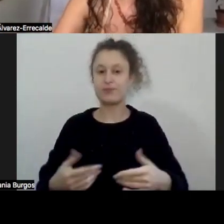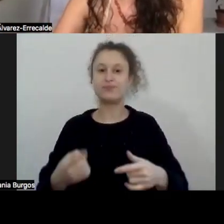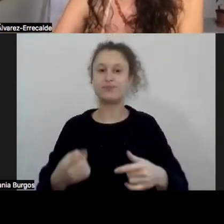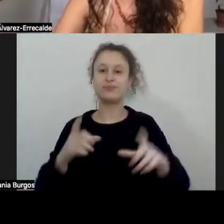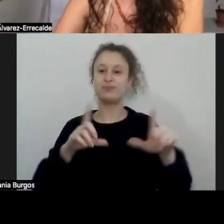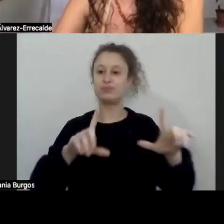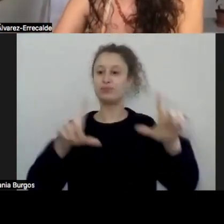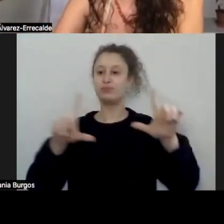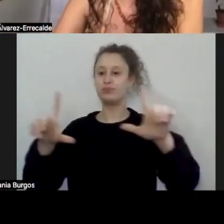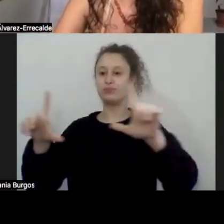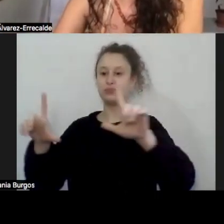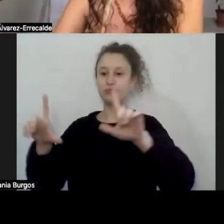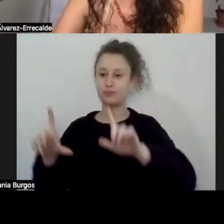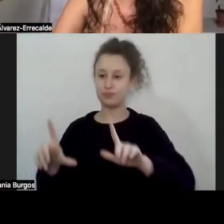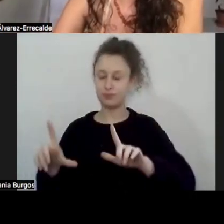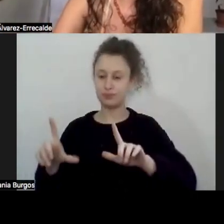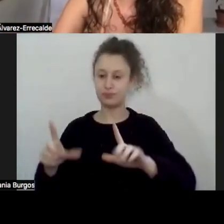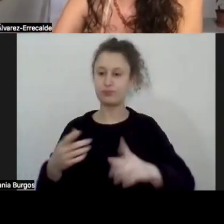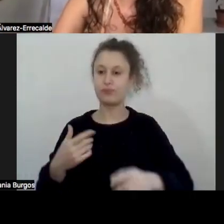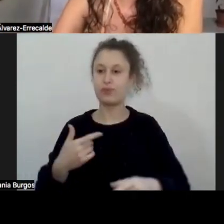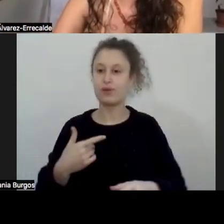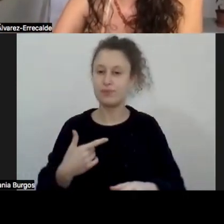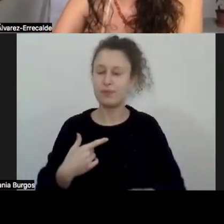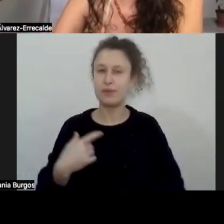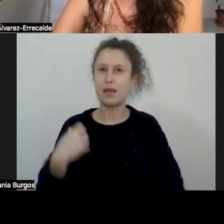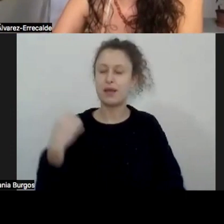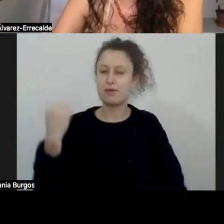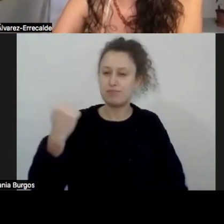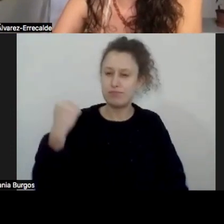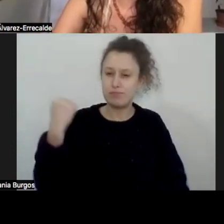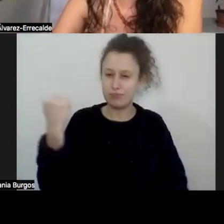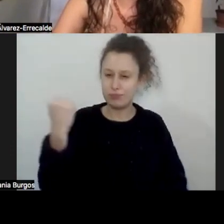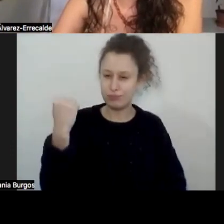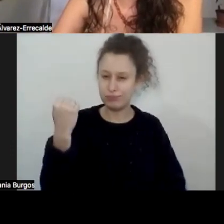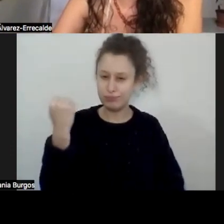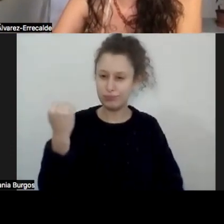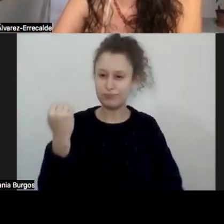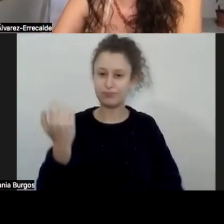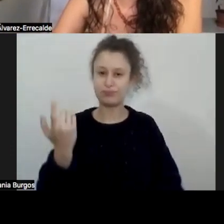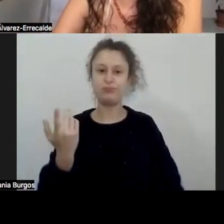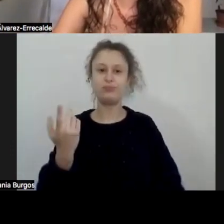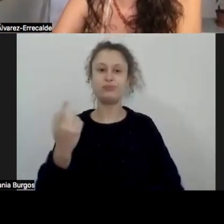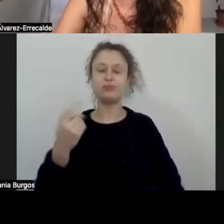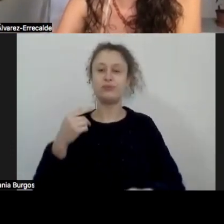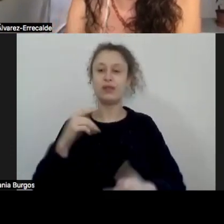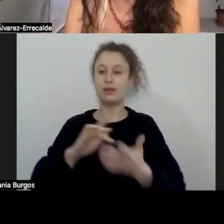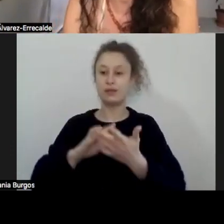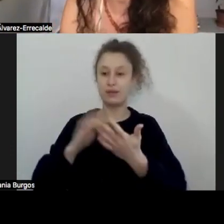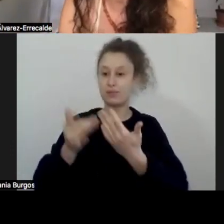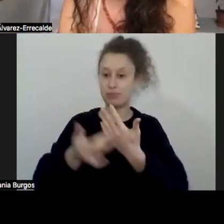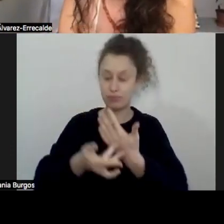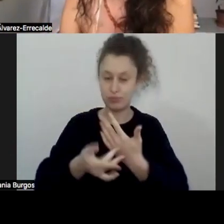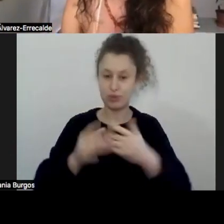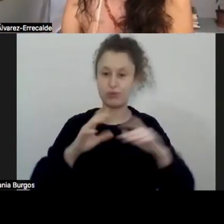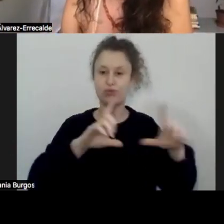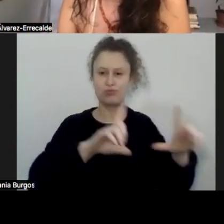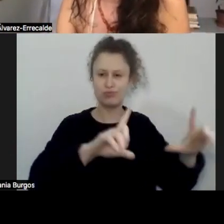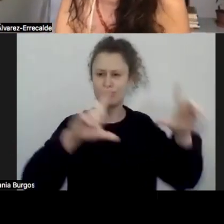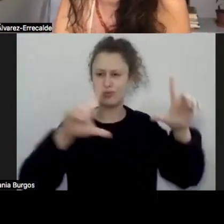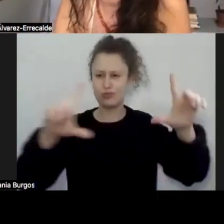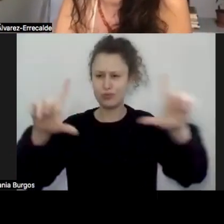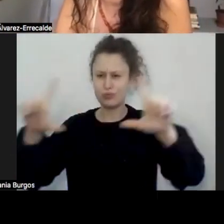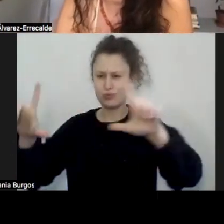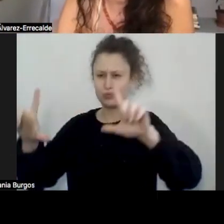súper importante de llevar este trabajo a las galerías, ¿no? a sitios expositivos, es que